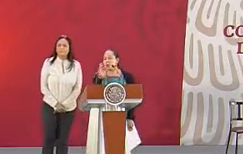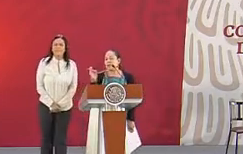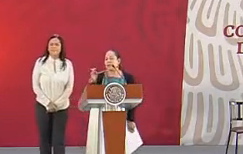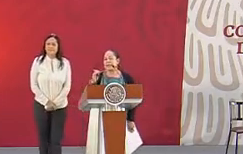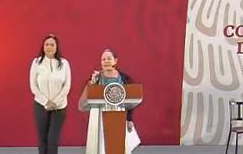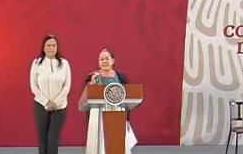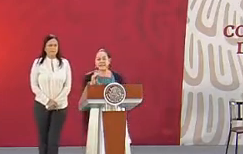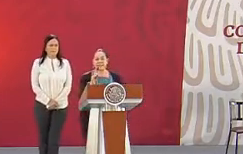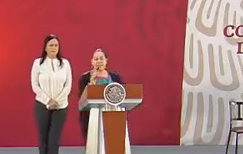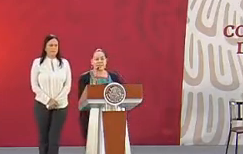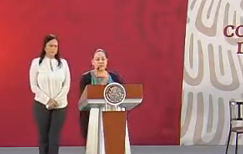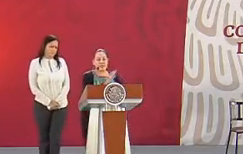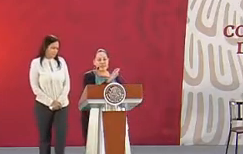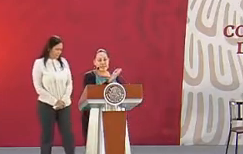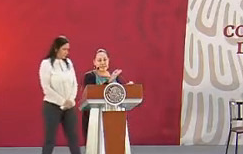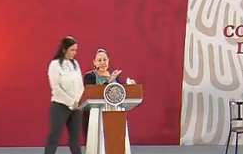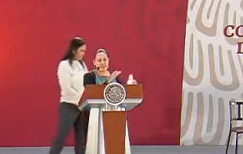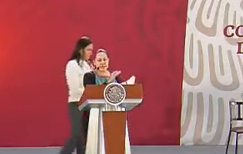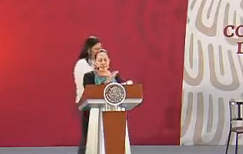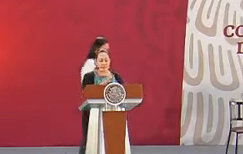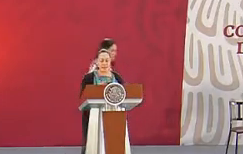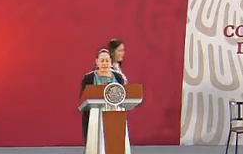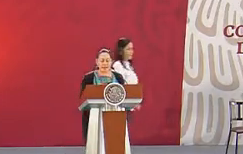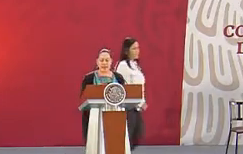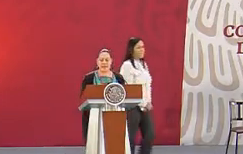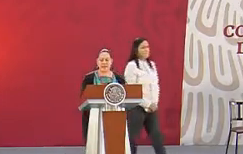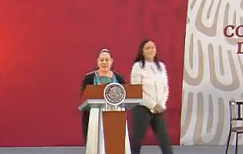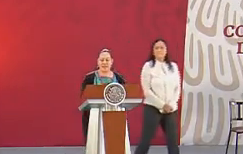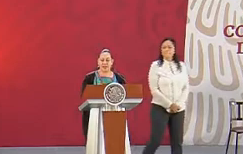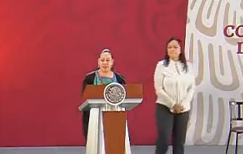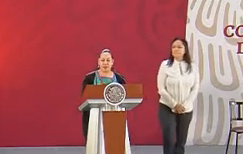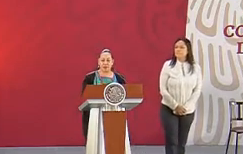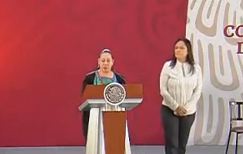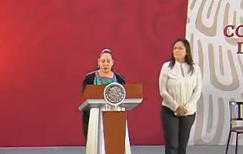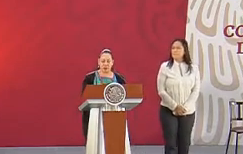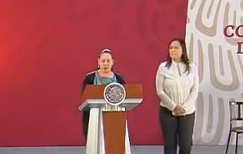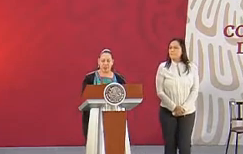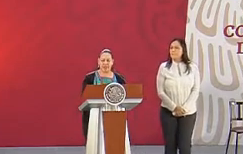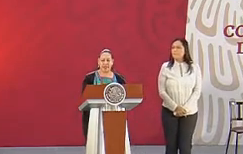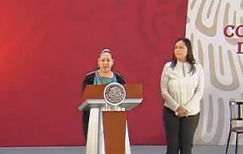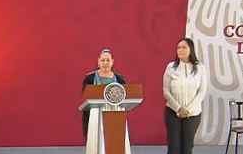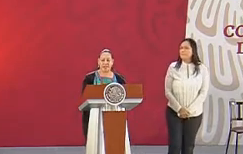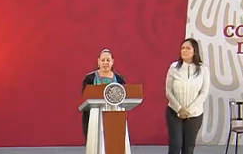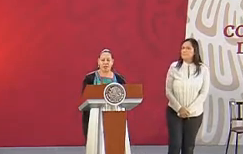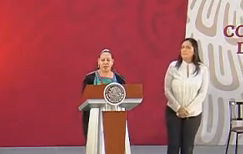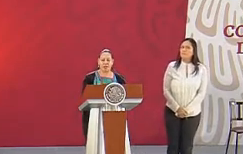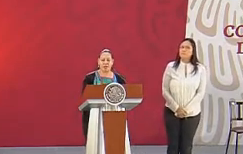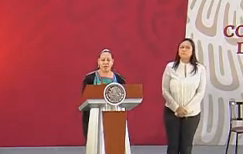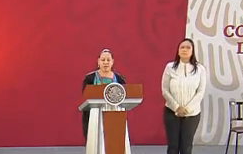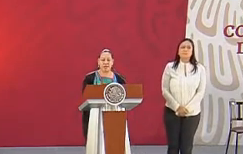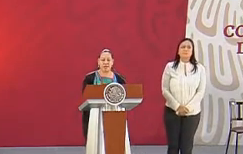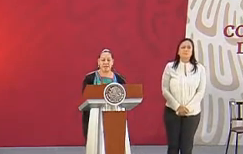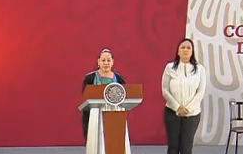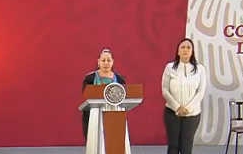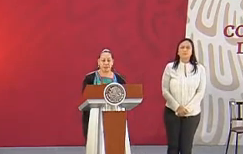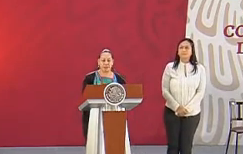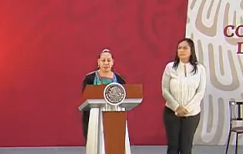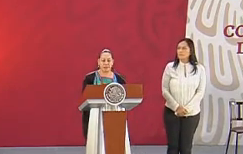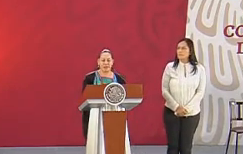Bueno, comentarles que de las irregularidades era verificación también de protección civil, y en este sentido